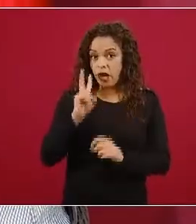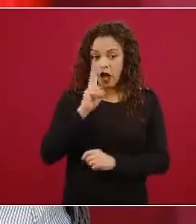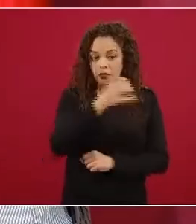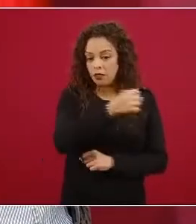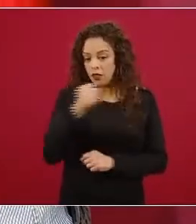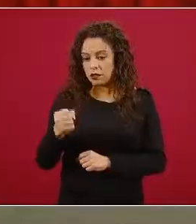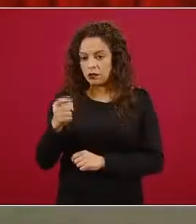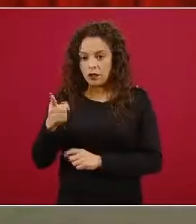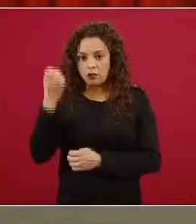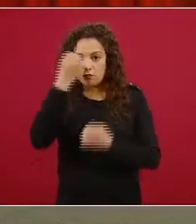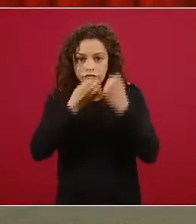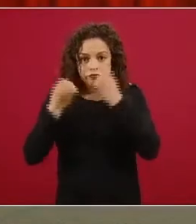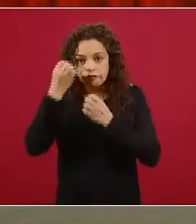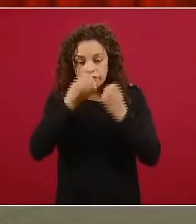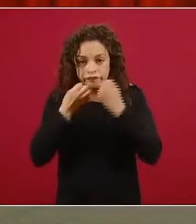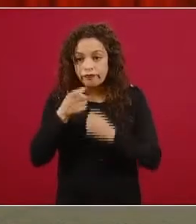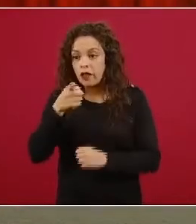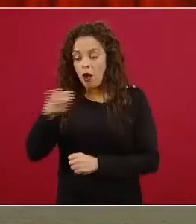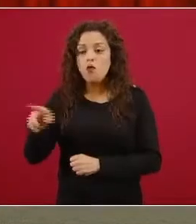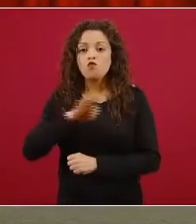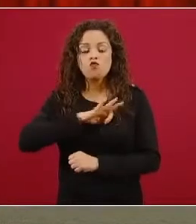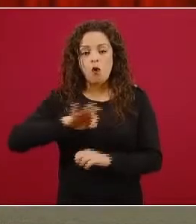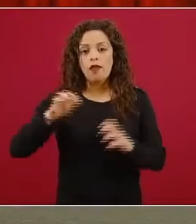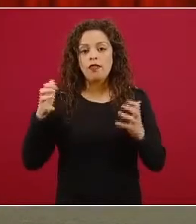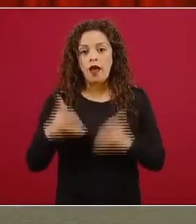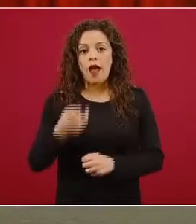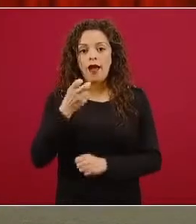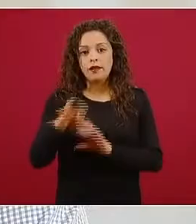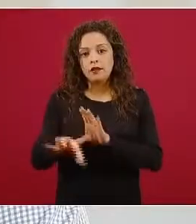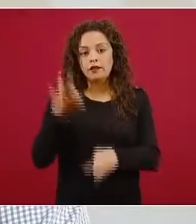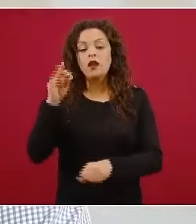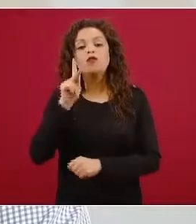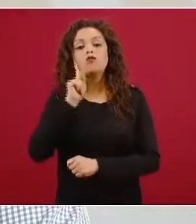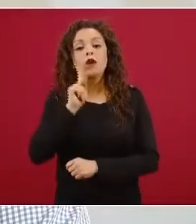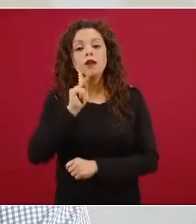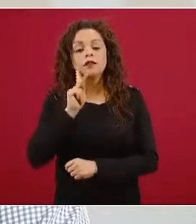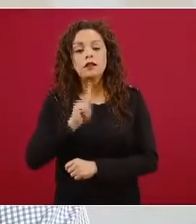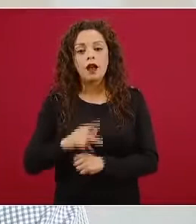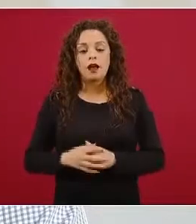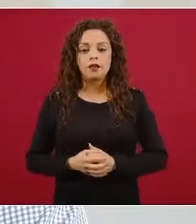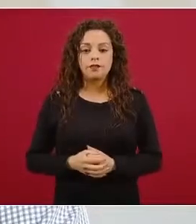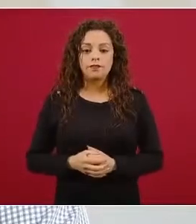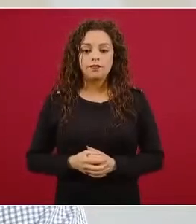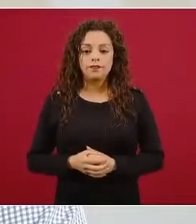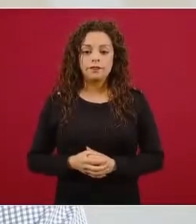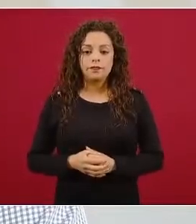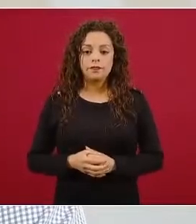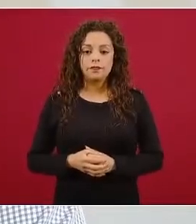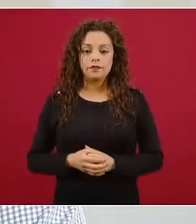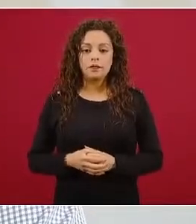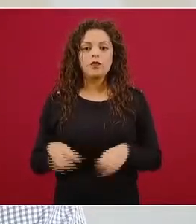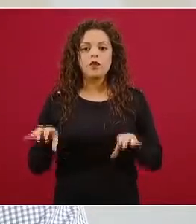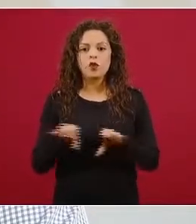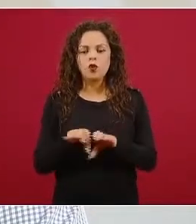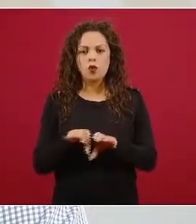estudio, ellos tienen la posibilidad de realizar esta toma de muestras. La toma de muestras debe ser